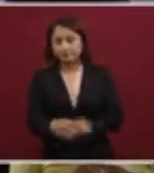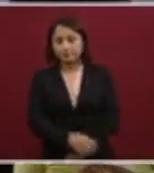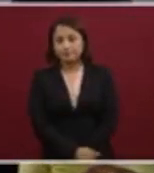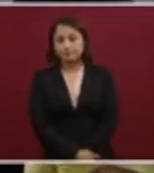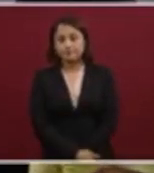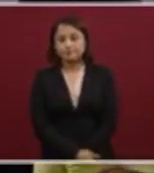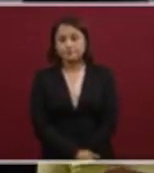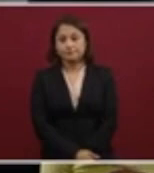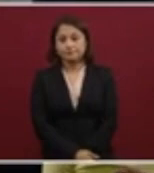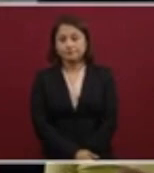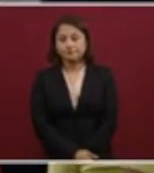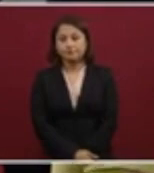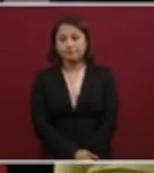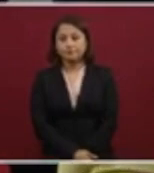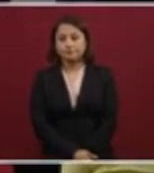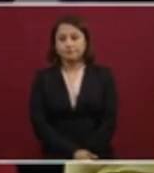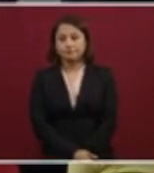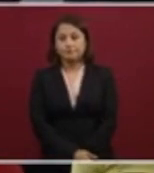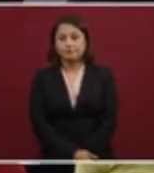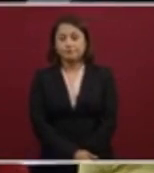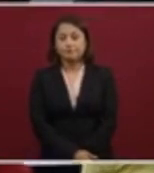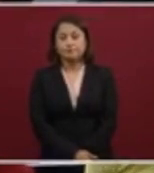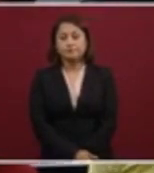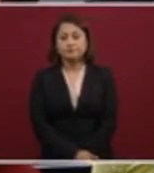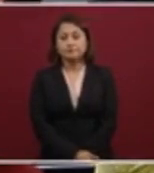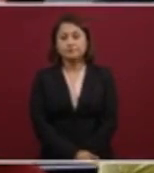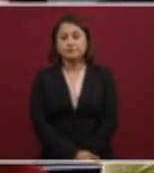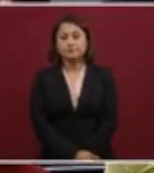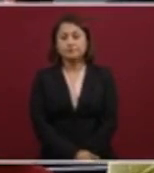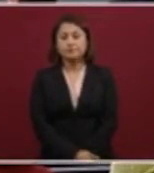Les voy a mostrar un